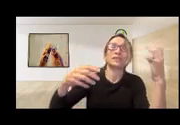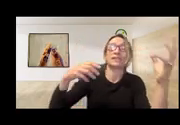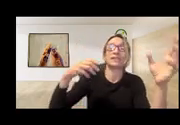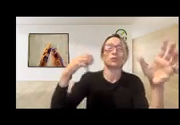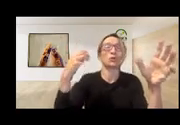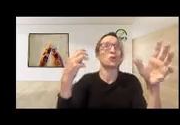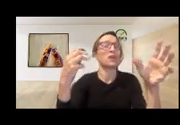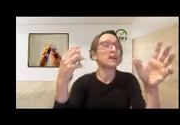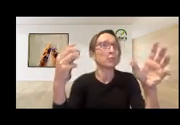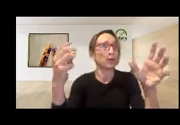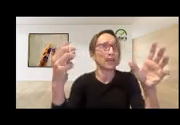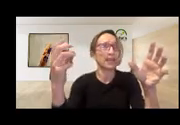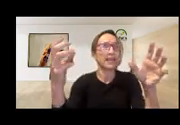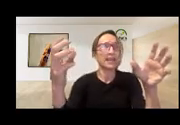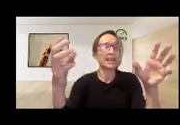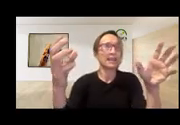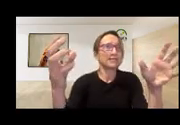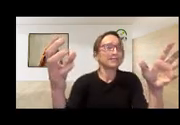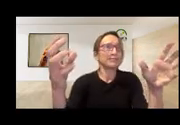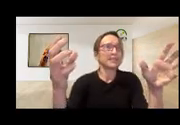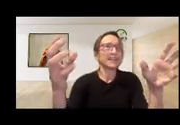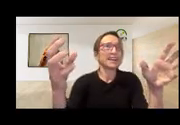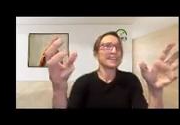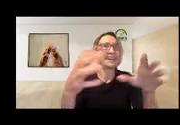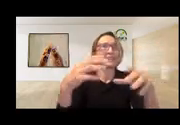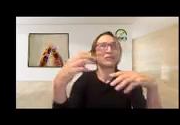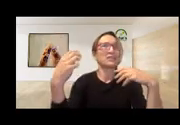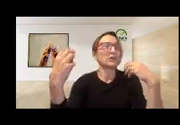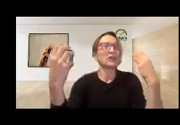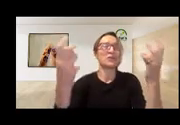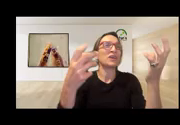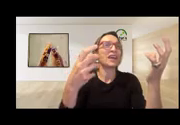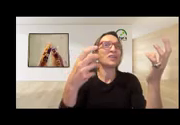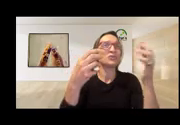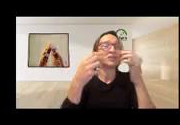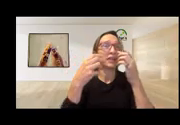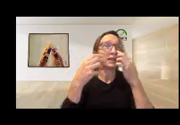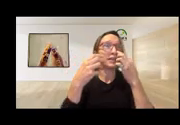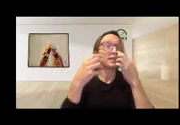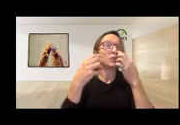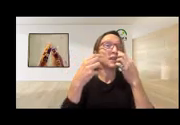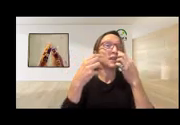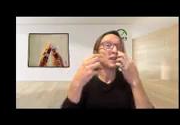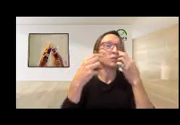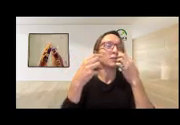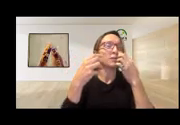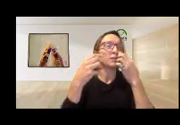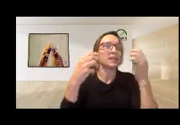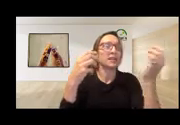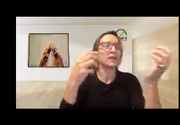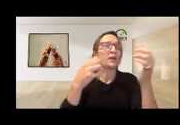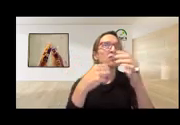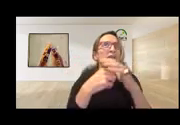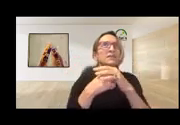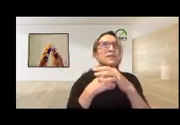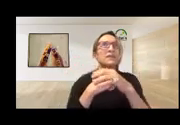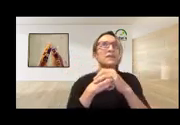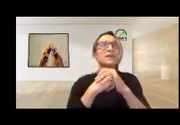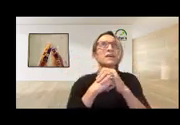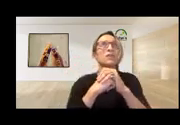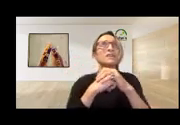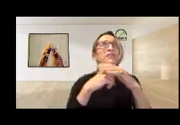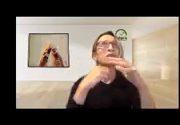¿verdad? Se puede decir hasta sociológica, porque, ¿verdad? La gente de Cartago se adueñó de ellos y es muy lindo, ¿verdad? Porque tiene que